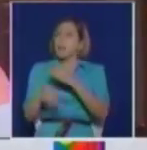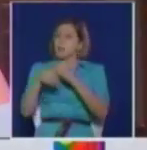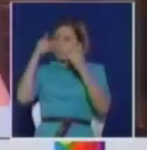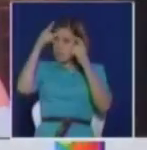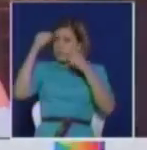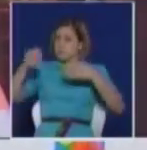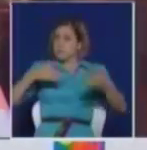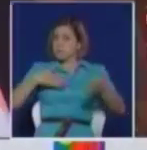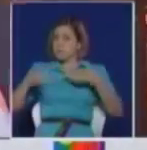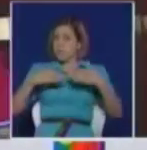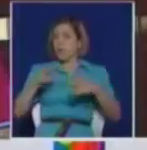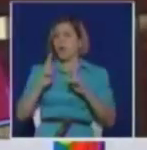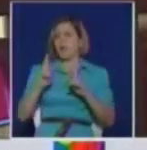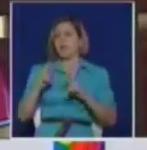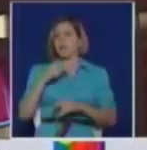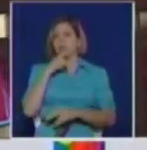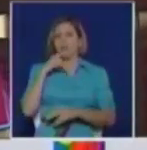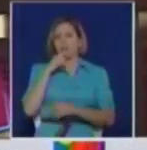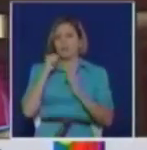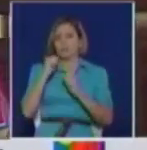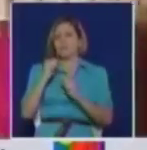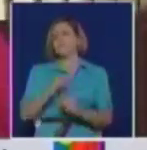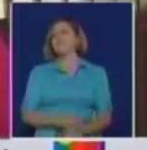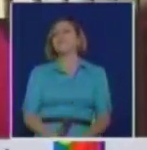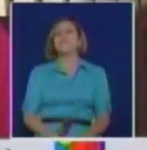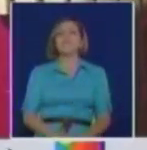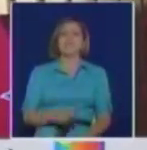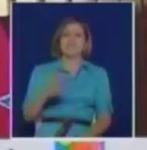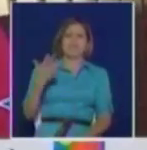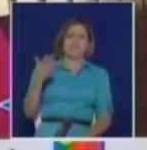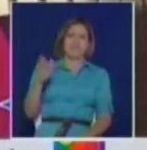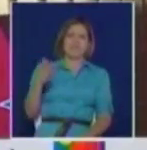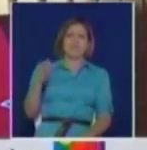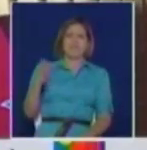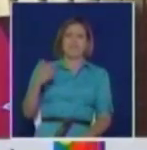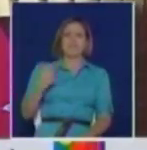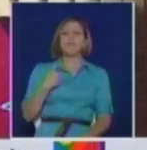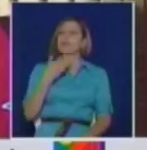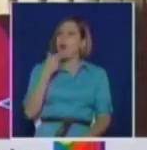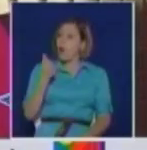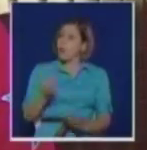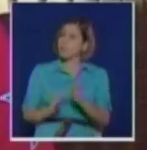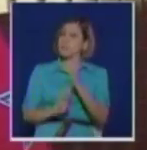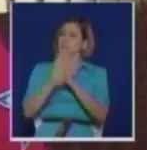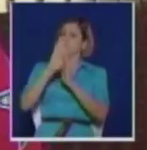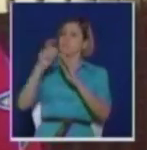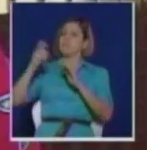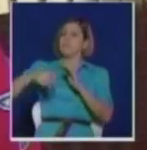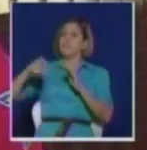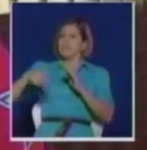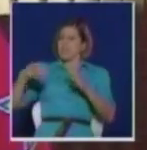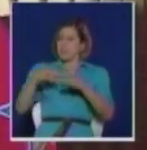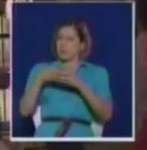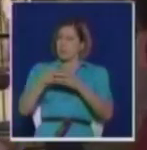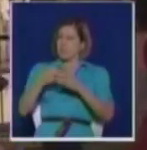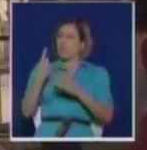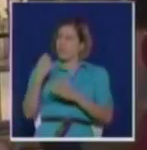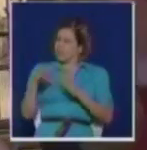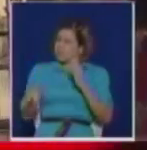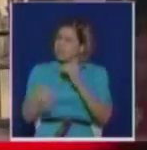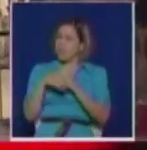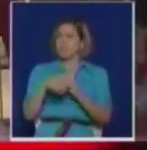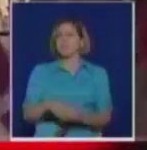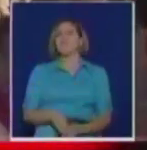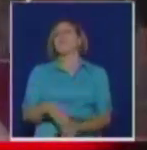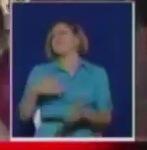que darle adelante con el rojo. Regular, falta que el equipo mejore porque para mí, el equipo le falta mucho.